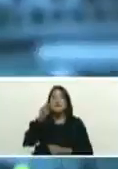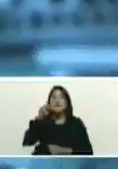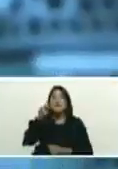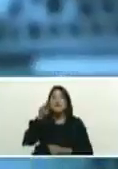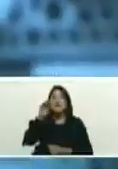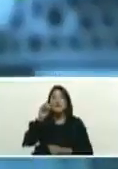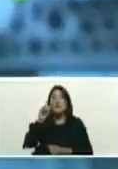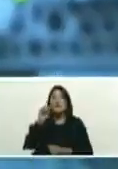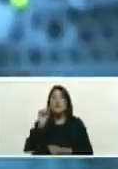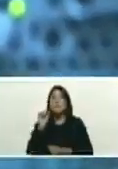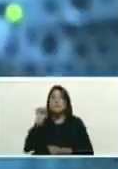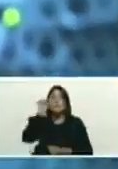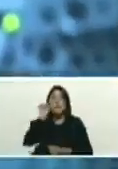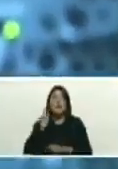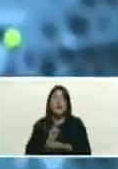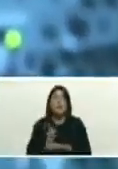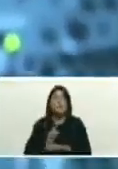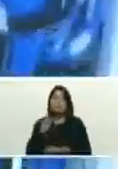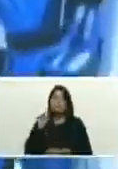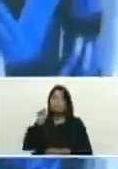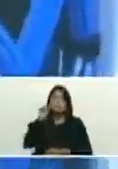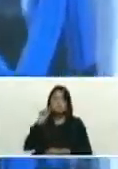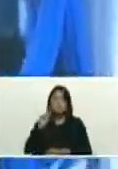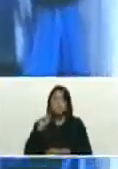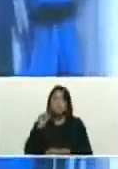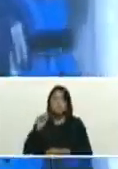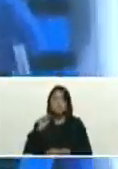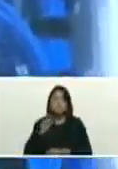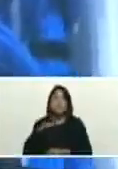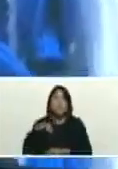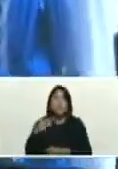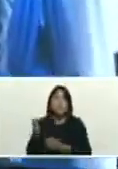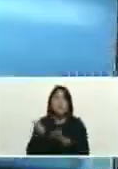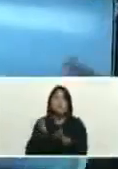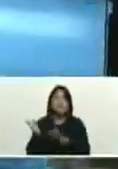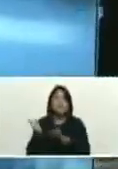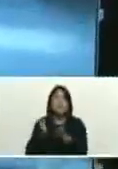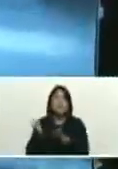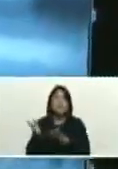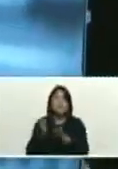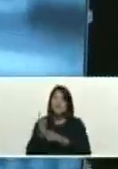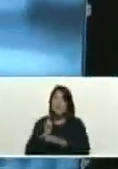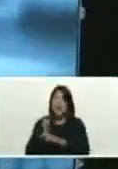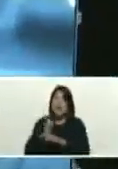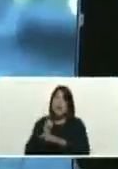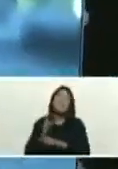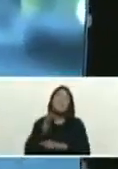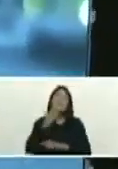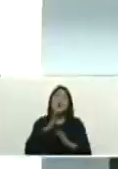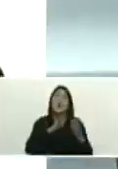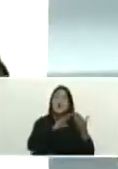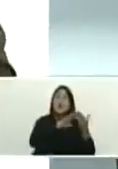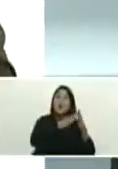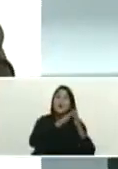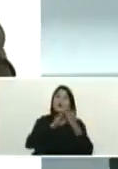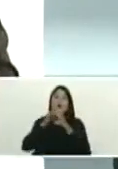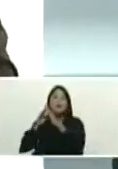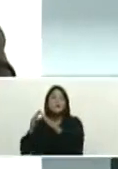¿Por qué Infocentro en un clic? Porque a través de esta plataforma y la nube de servicios estamos acercando a todo el poder comunal, las comunidades, los consejos